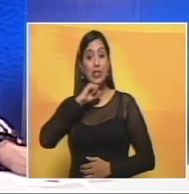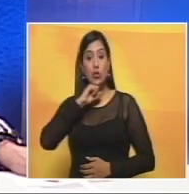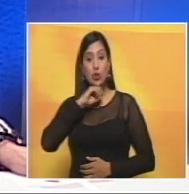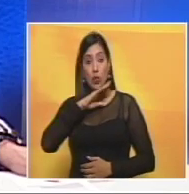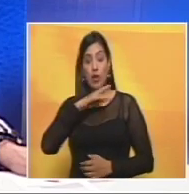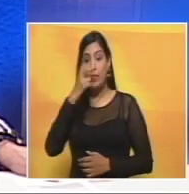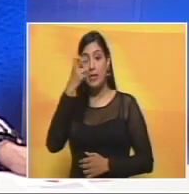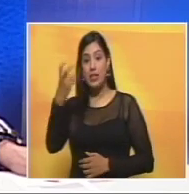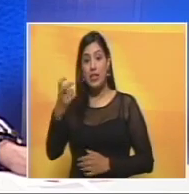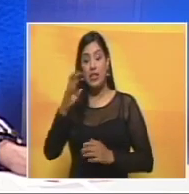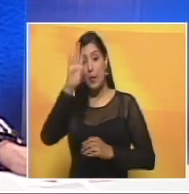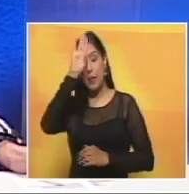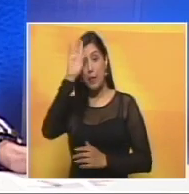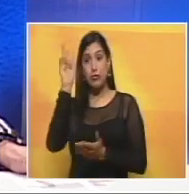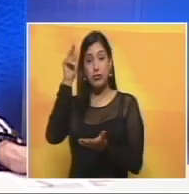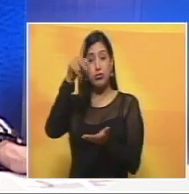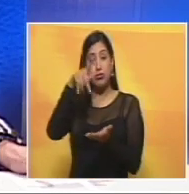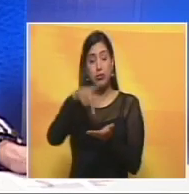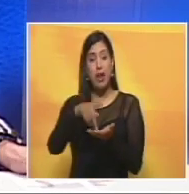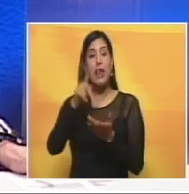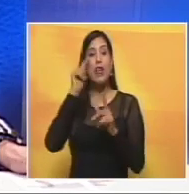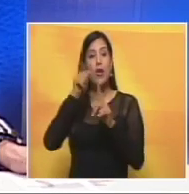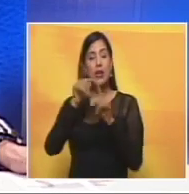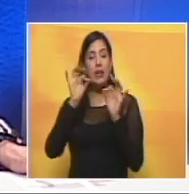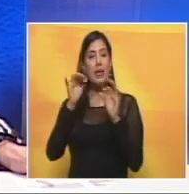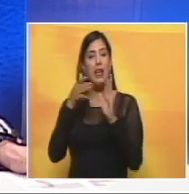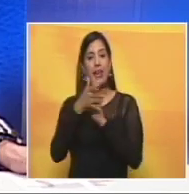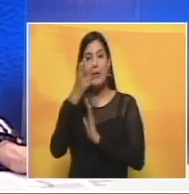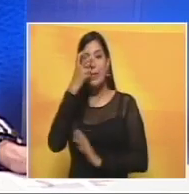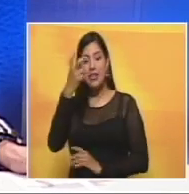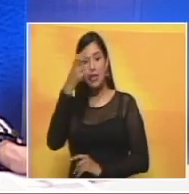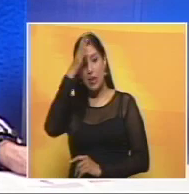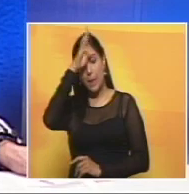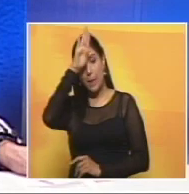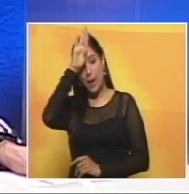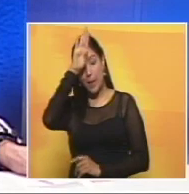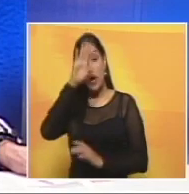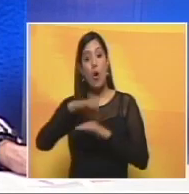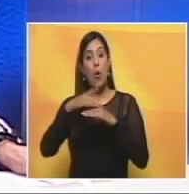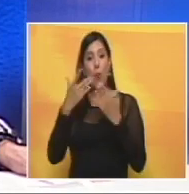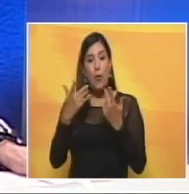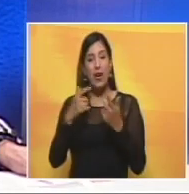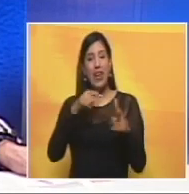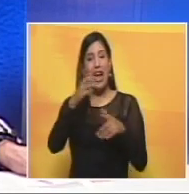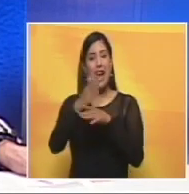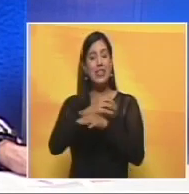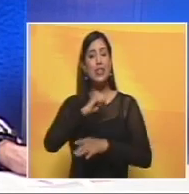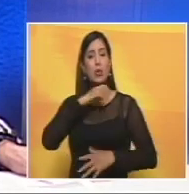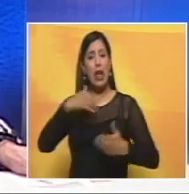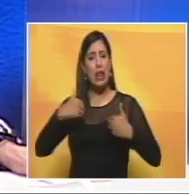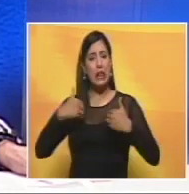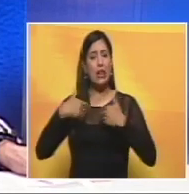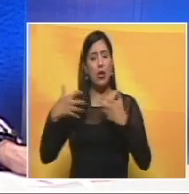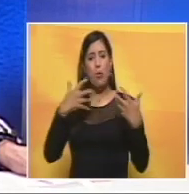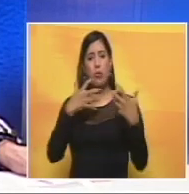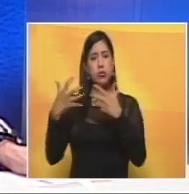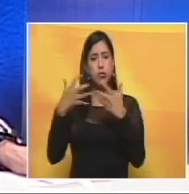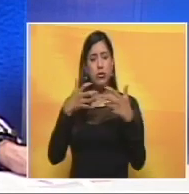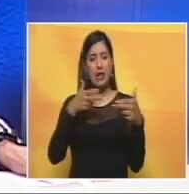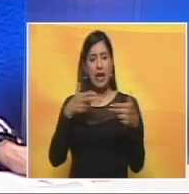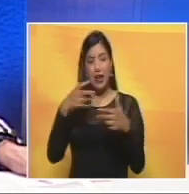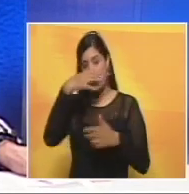recibe la visita de un Santo Padre y que ha sido destino estratégico en la visita papal al tratarse de una de las regiones más afectadas por el conflicto